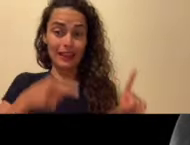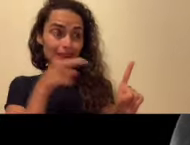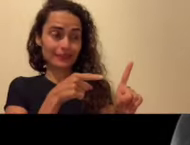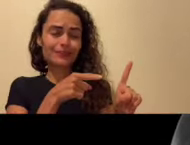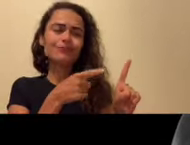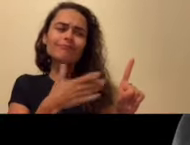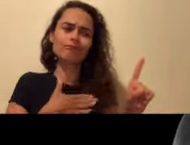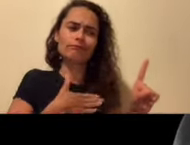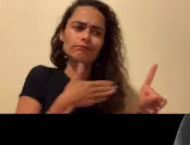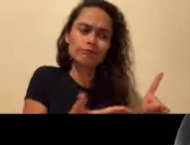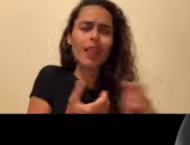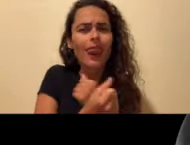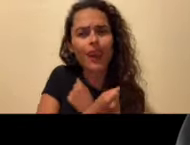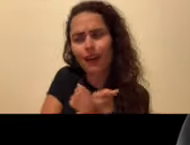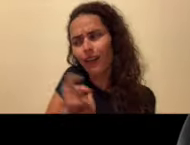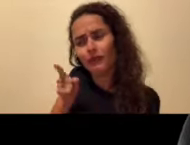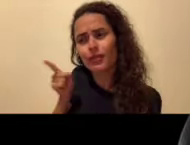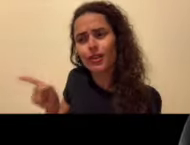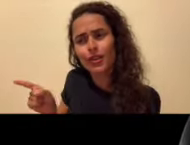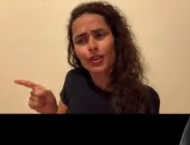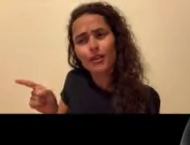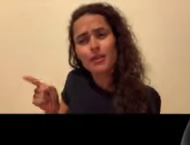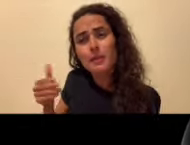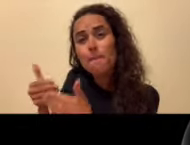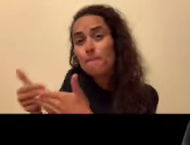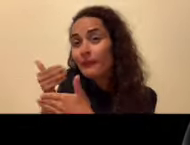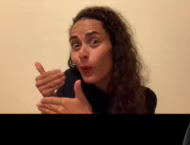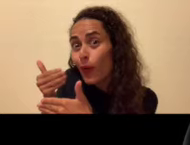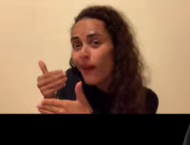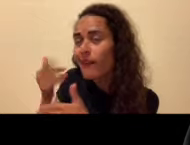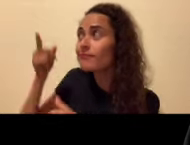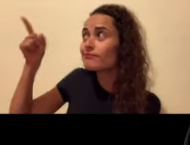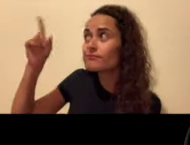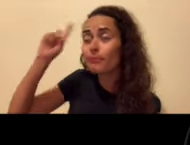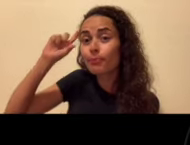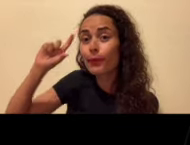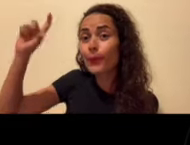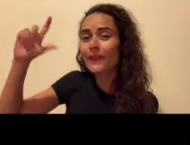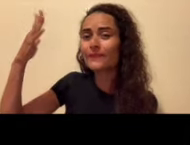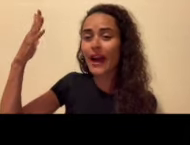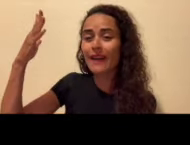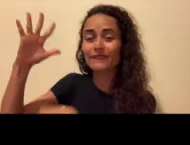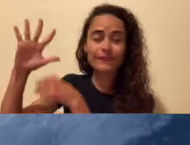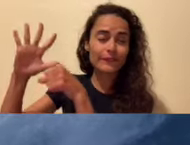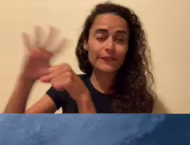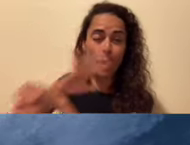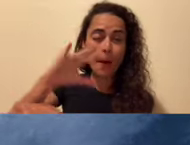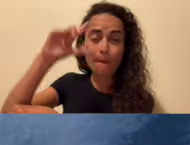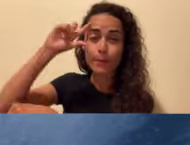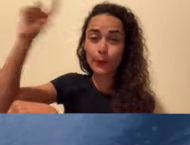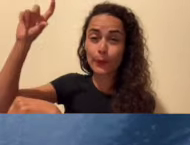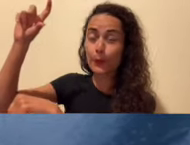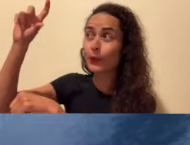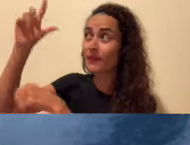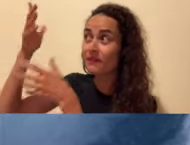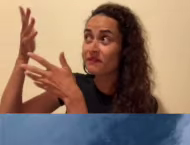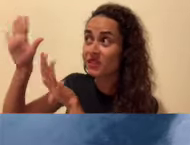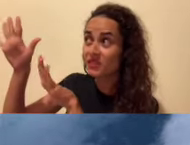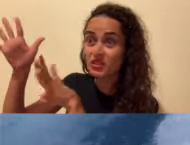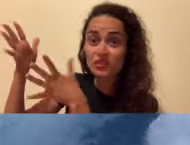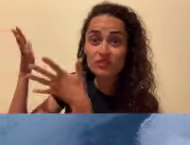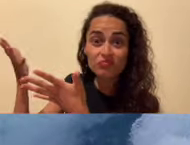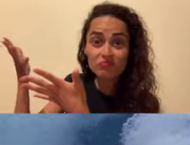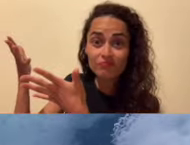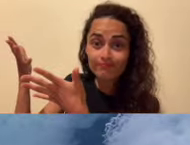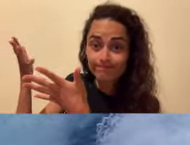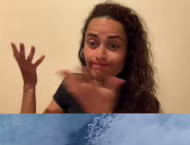hace un acuerdo con la bruja del mar para intercambiar su voz por una oportunidad de vivir como humana junto